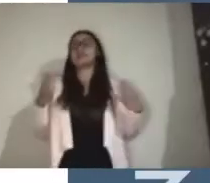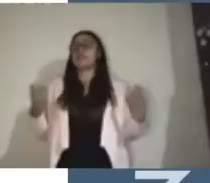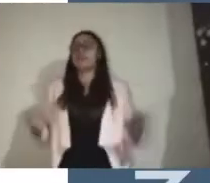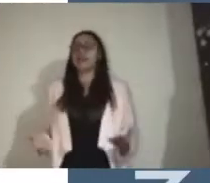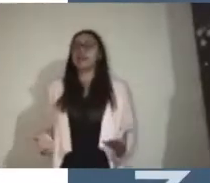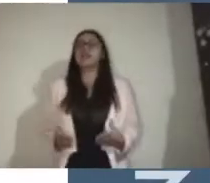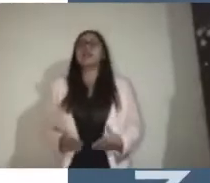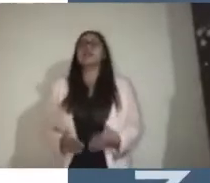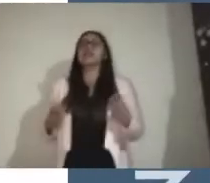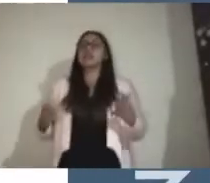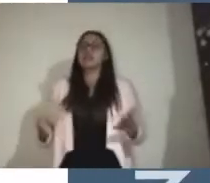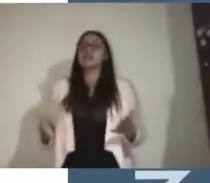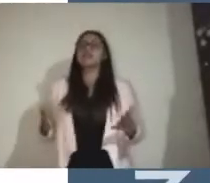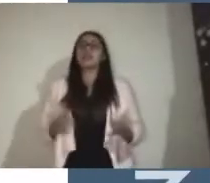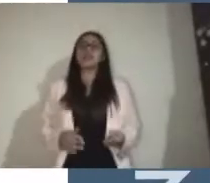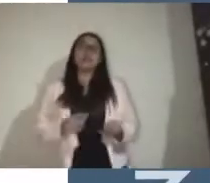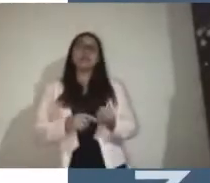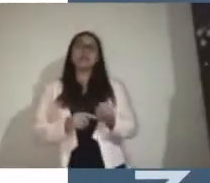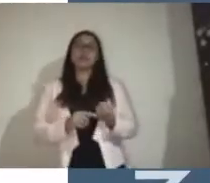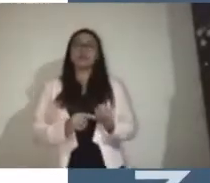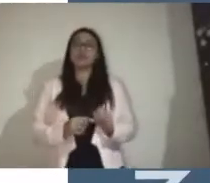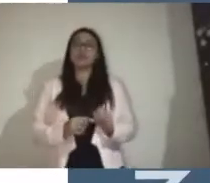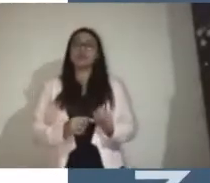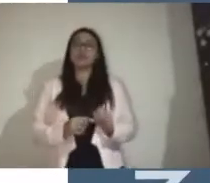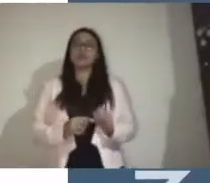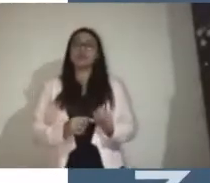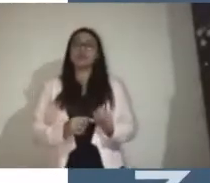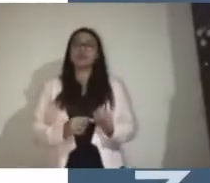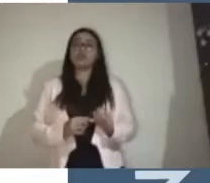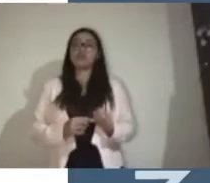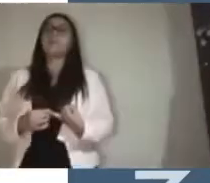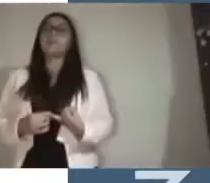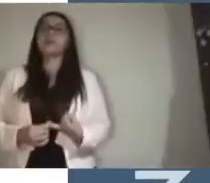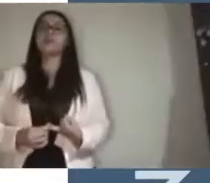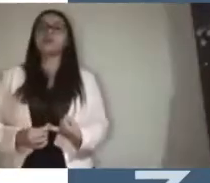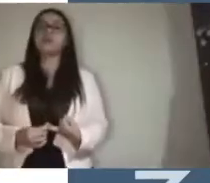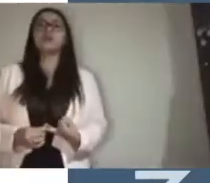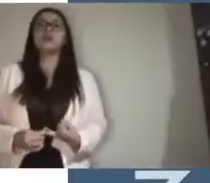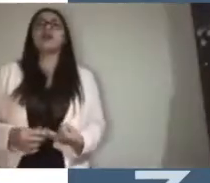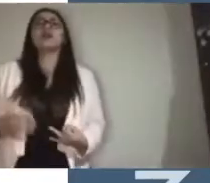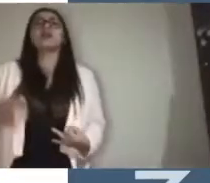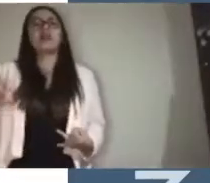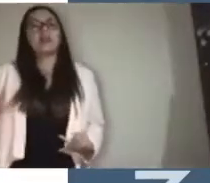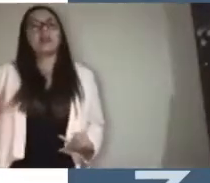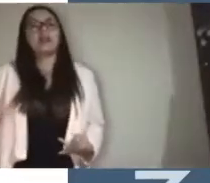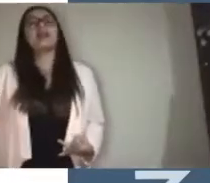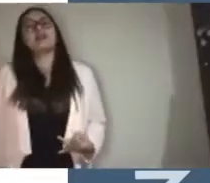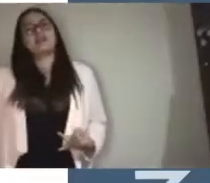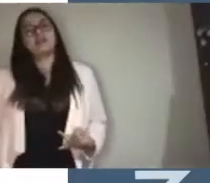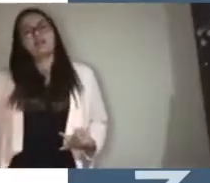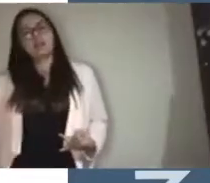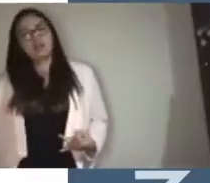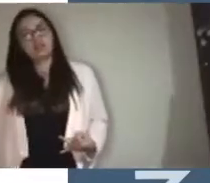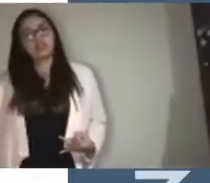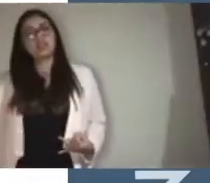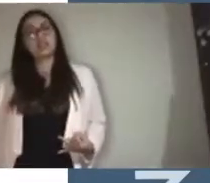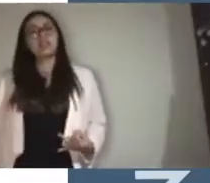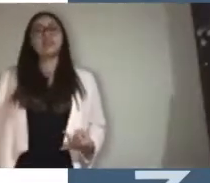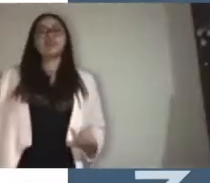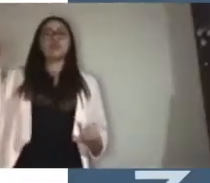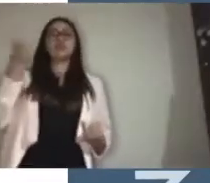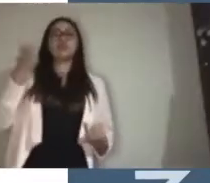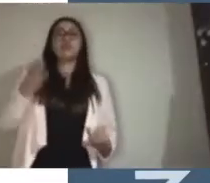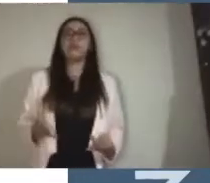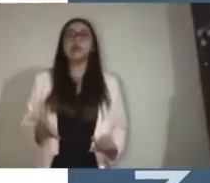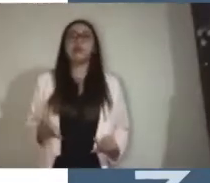muerte temprana. Entre ellas está el aislamiento social, el quintil 5, la deprivación, que era en mayores de